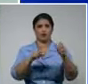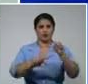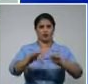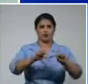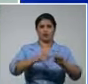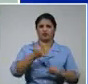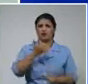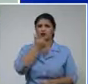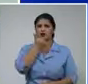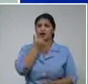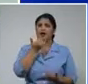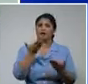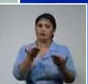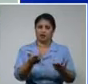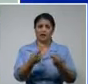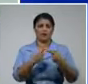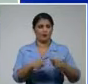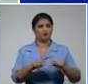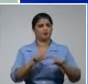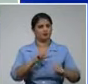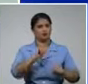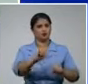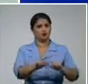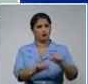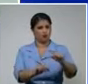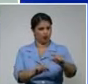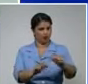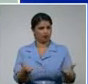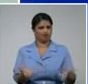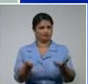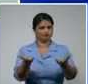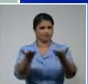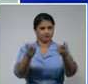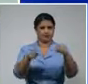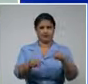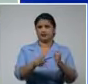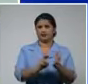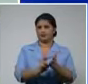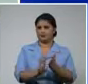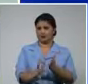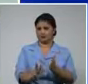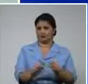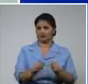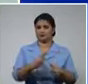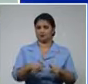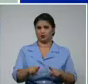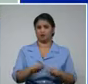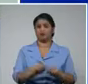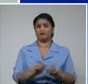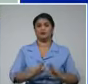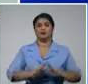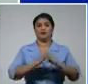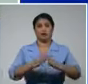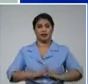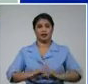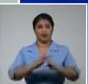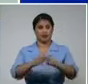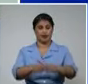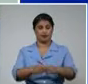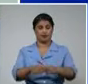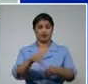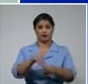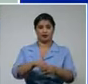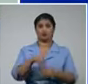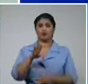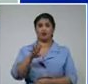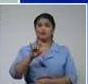De todas formas, este es el comportamiento de ayer. Granma, con 49